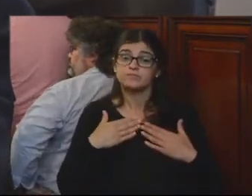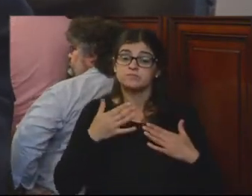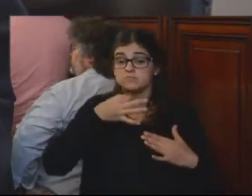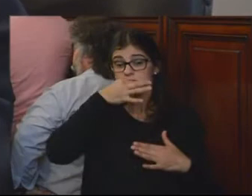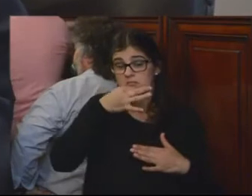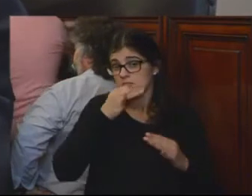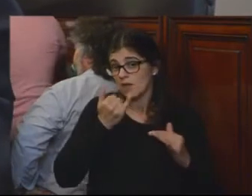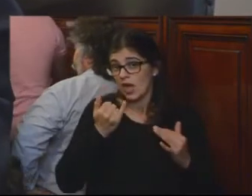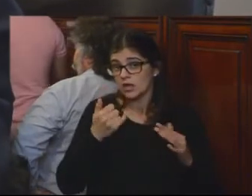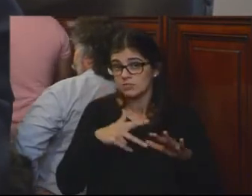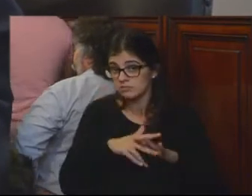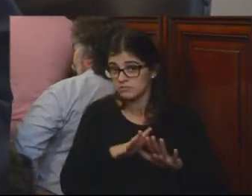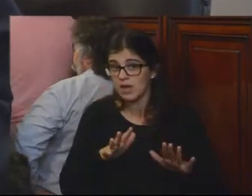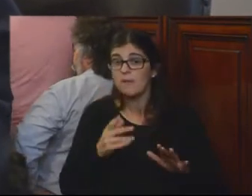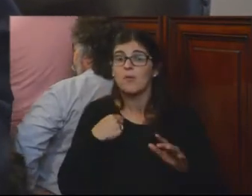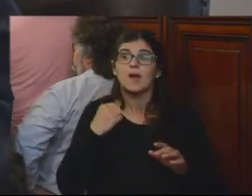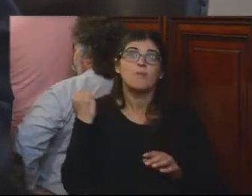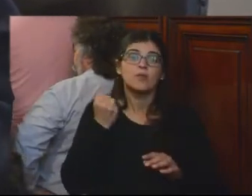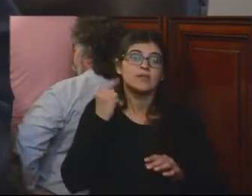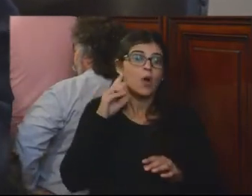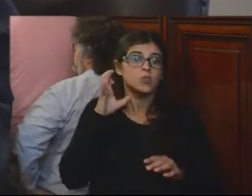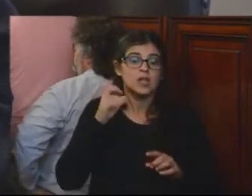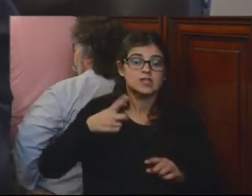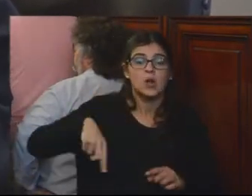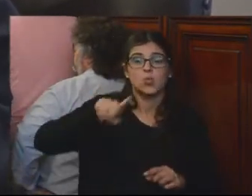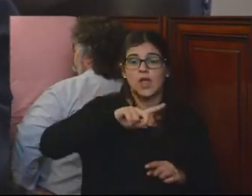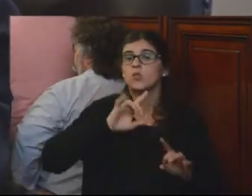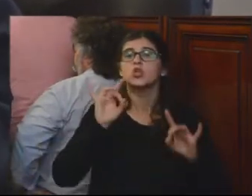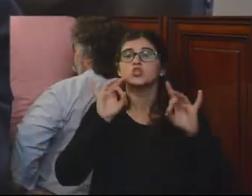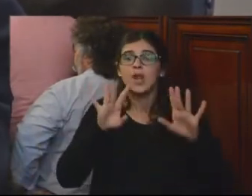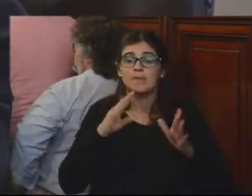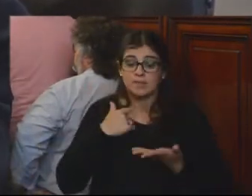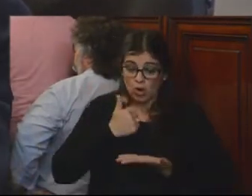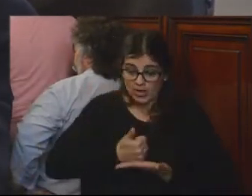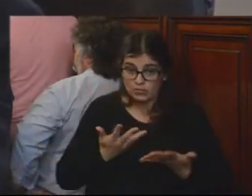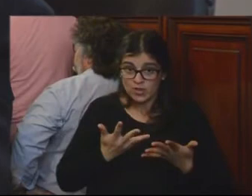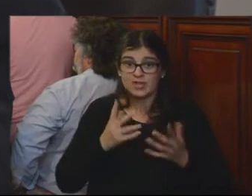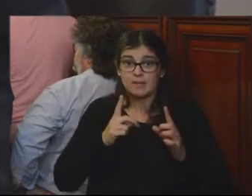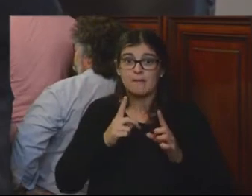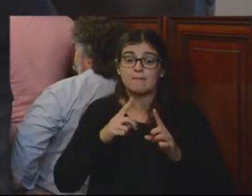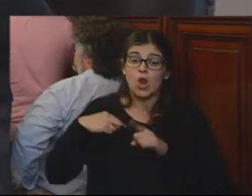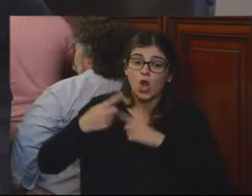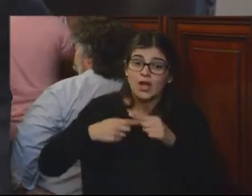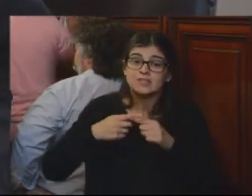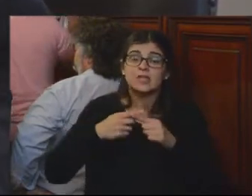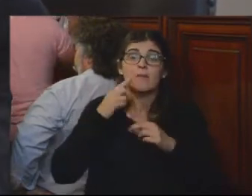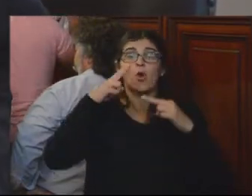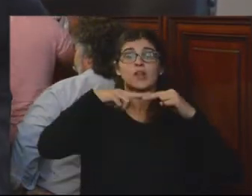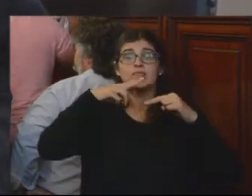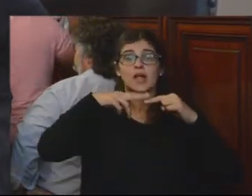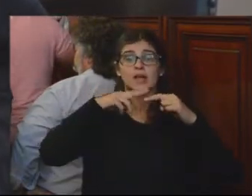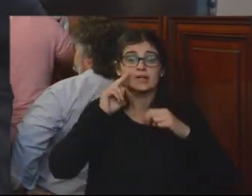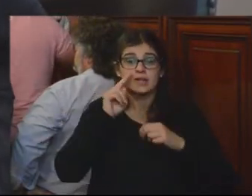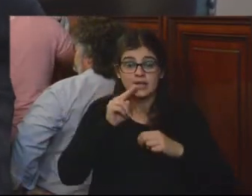ahí porque creo que lo importante es escucharlos a ustedes no solo para los que estamos aquí sino para quienes siguen esto por internet esta